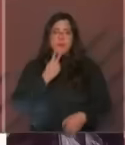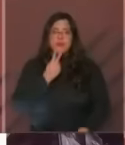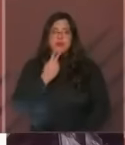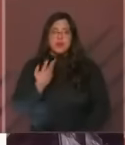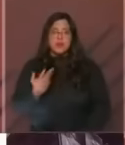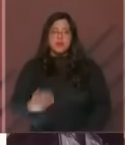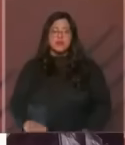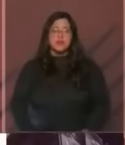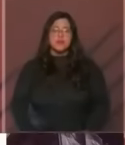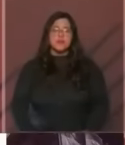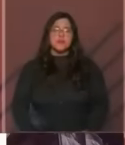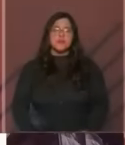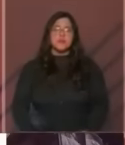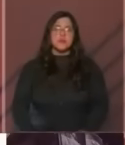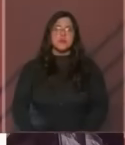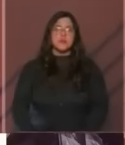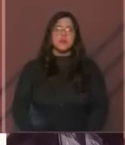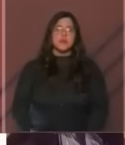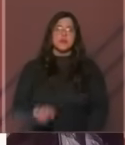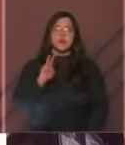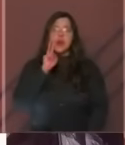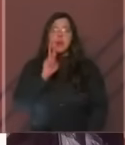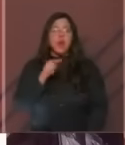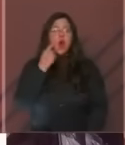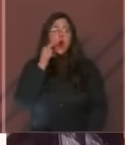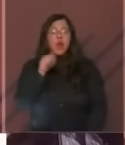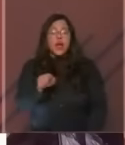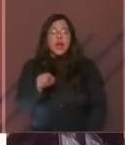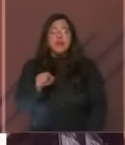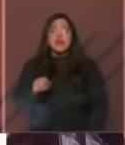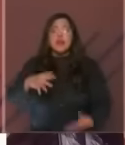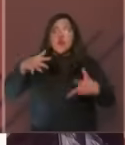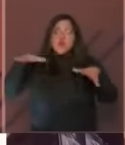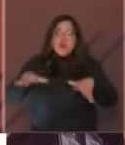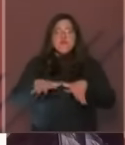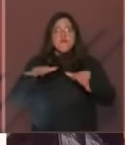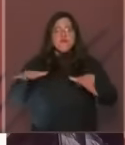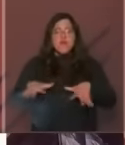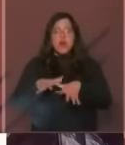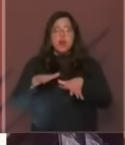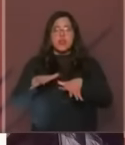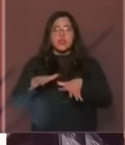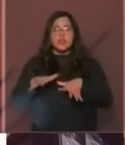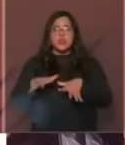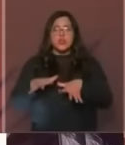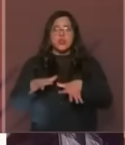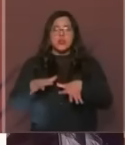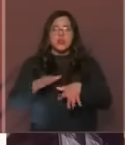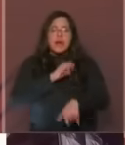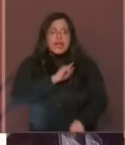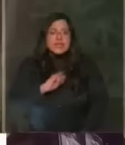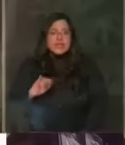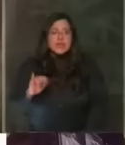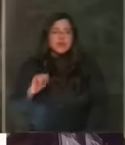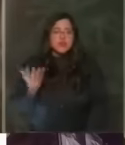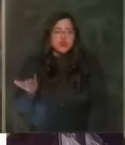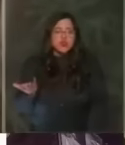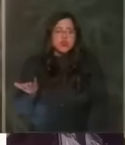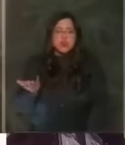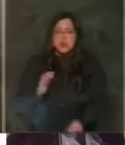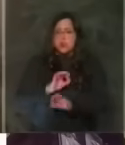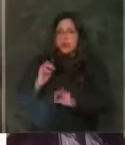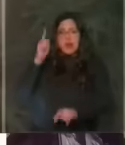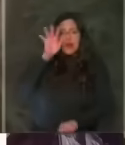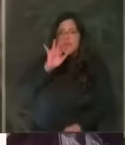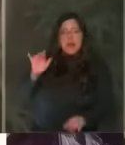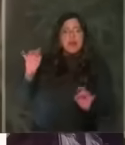uniendo ha laón de arriba y prácticamente Este es un esfuerzo de que de que para toda la vida entonces uno no Espera que que pasen estas cosas o que